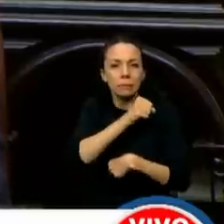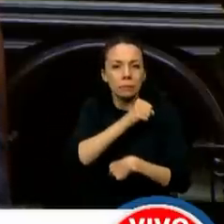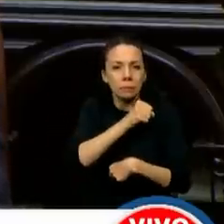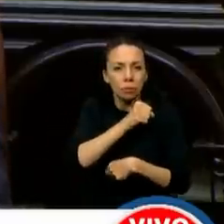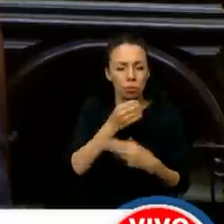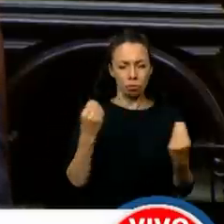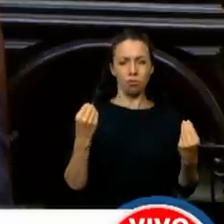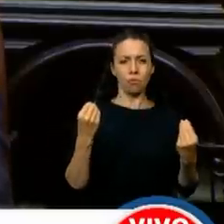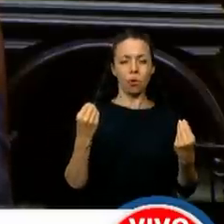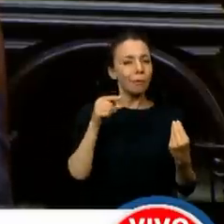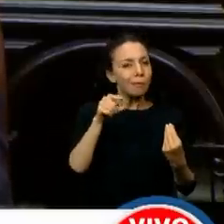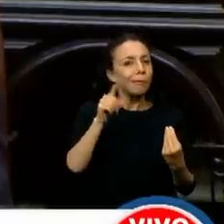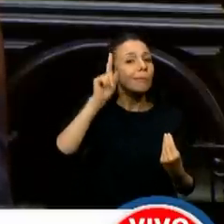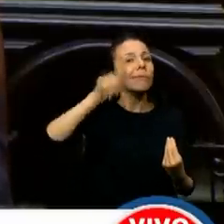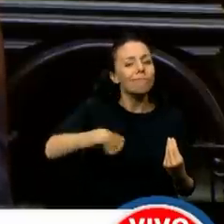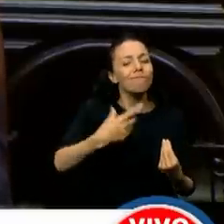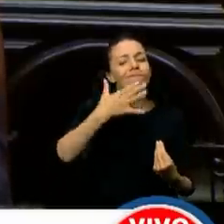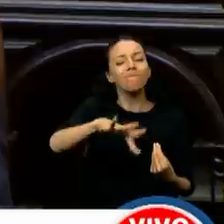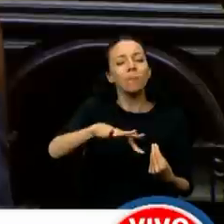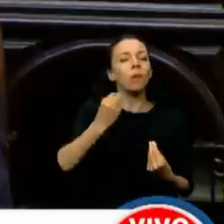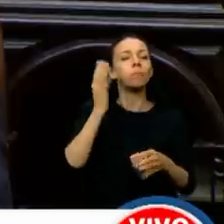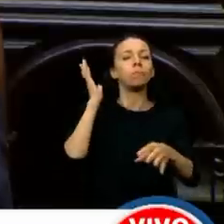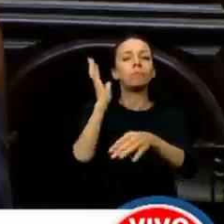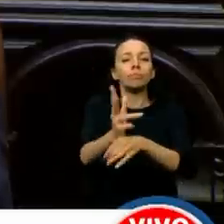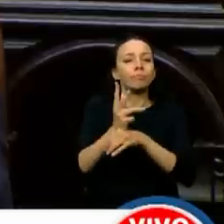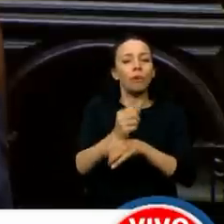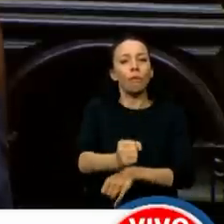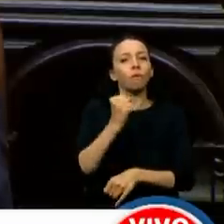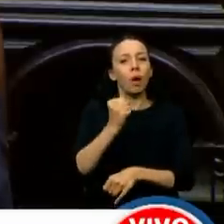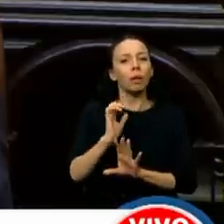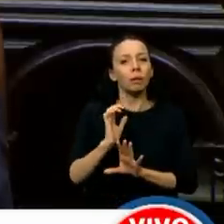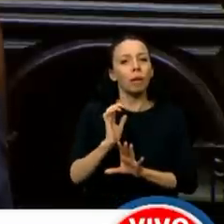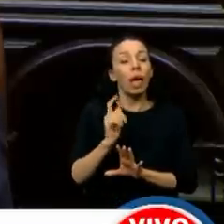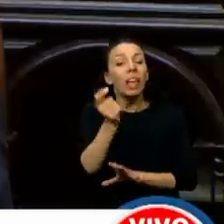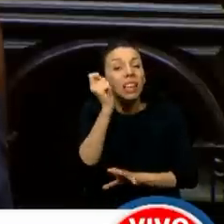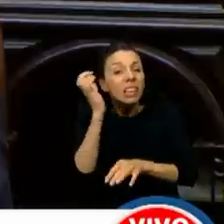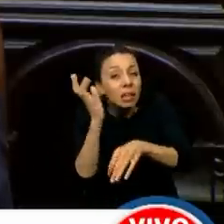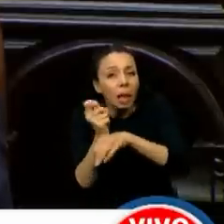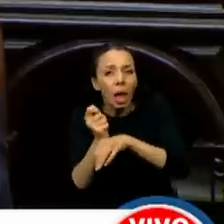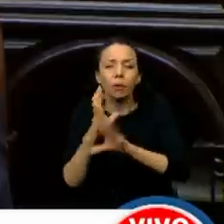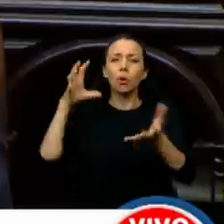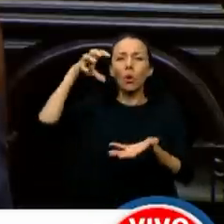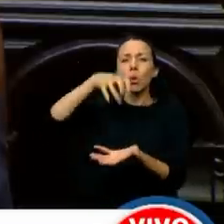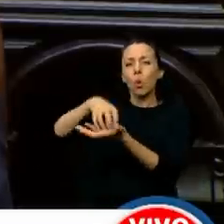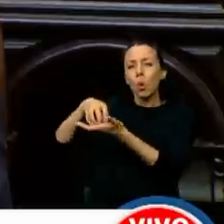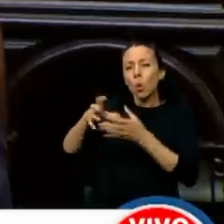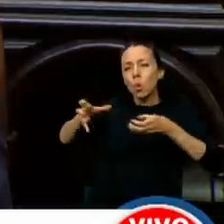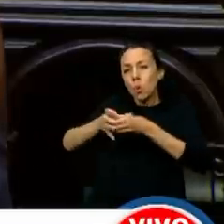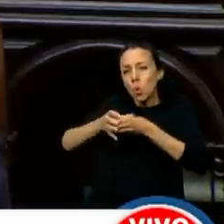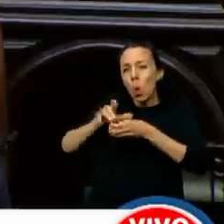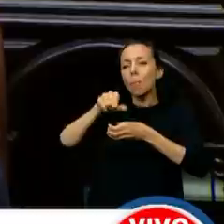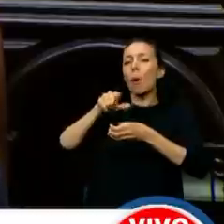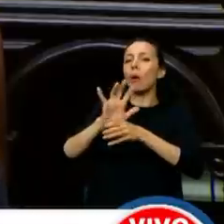por un gran saqueo y saqueo de quien saqueo de los grupos privilegiados que fueron alimentados consecutivamente por los